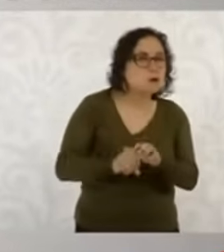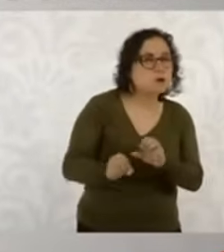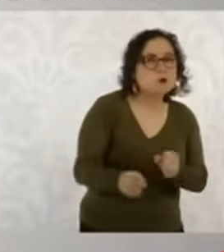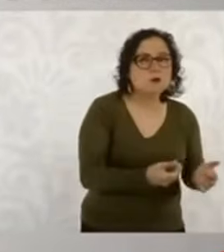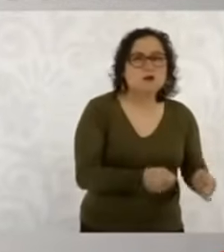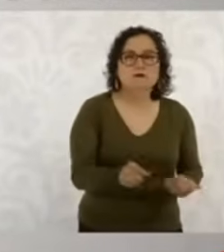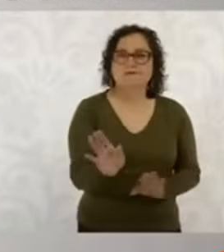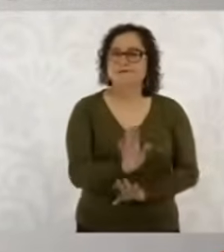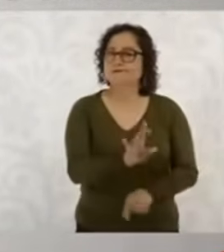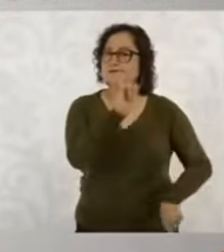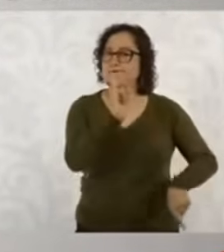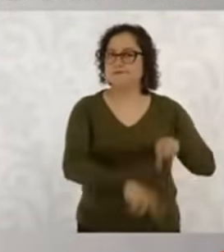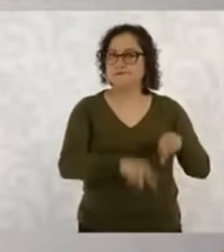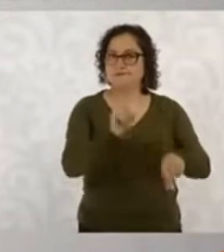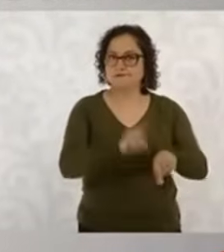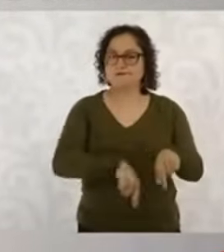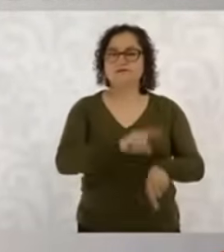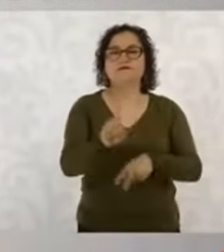2,